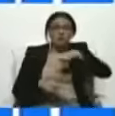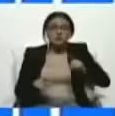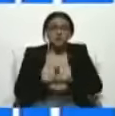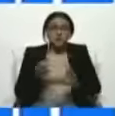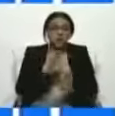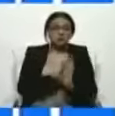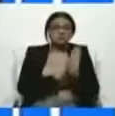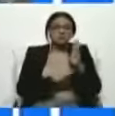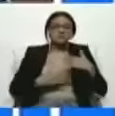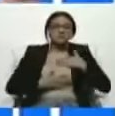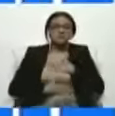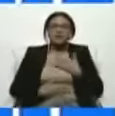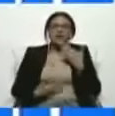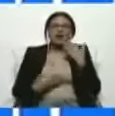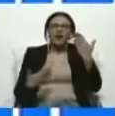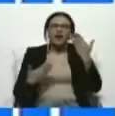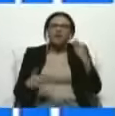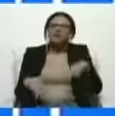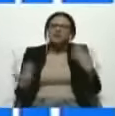venezolanas sin excepción.